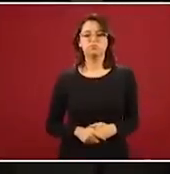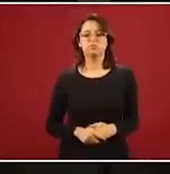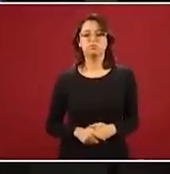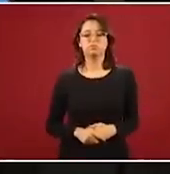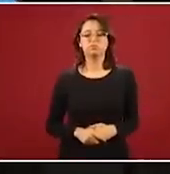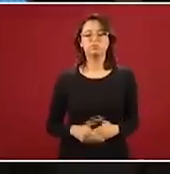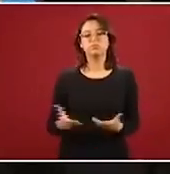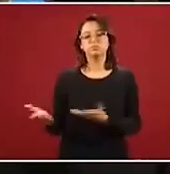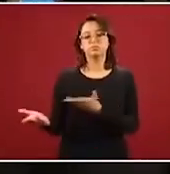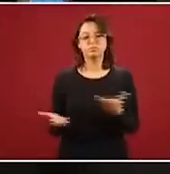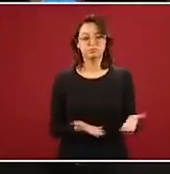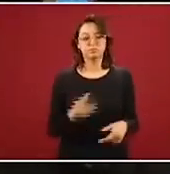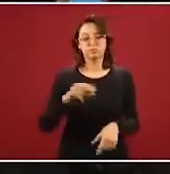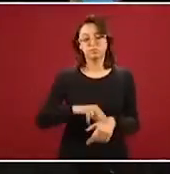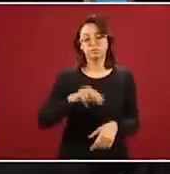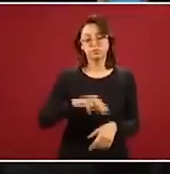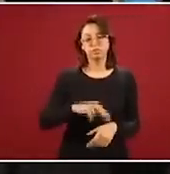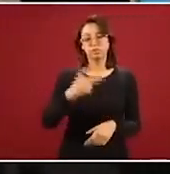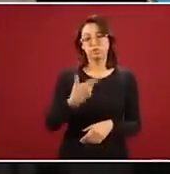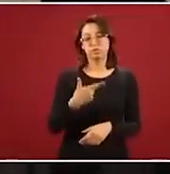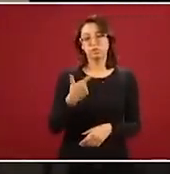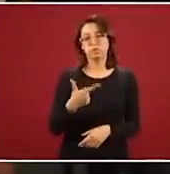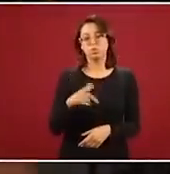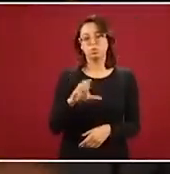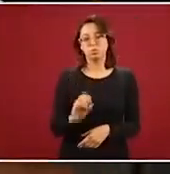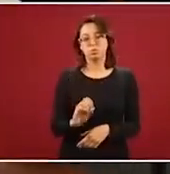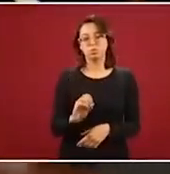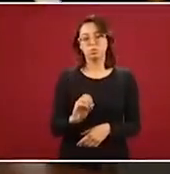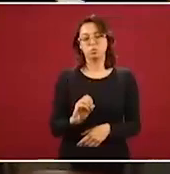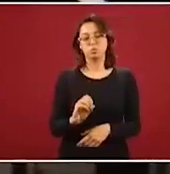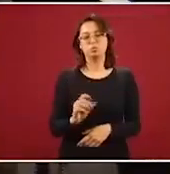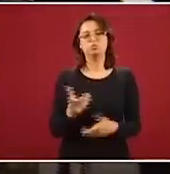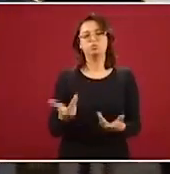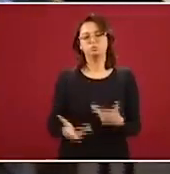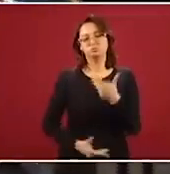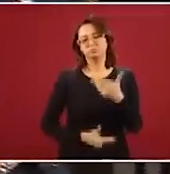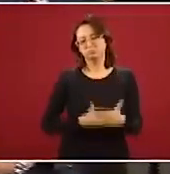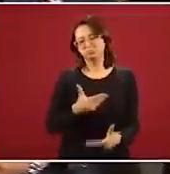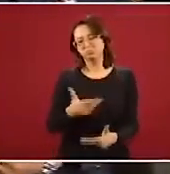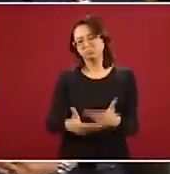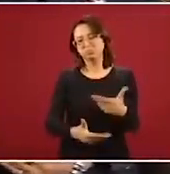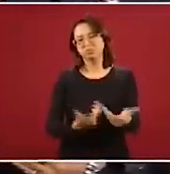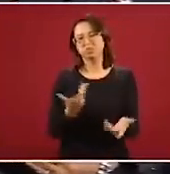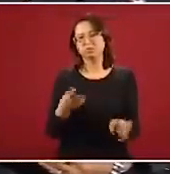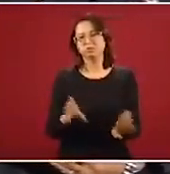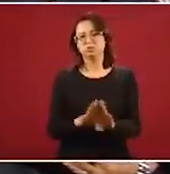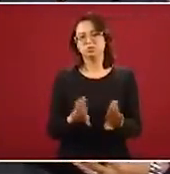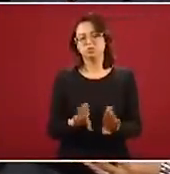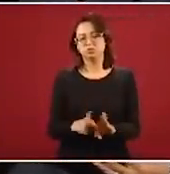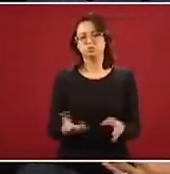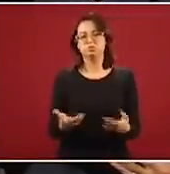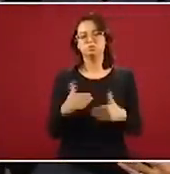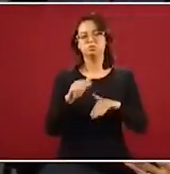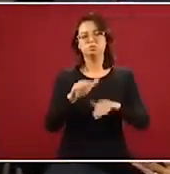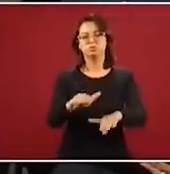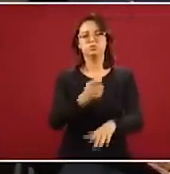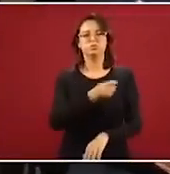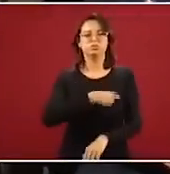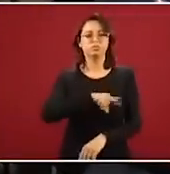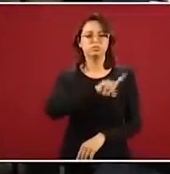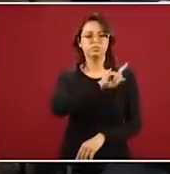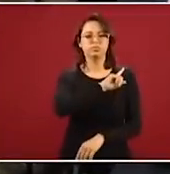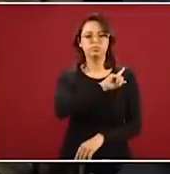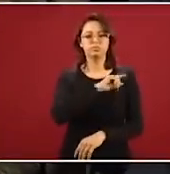con el doctor Hugo para ver cómo se ha avanzado en materia de salud.